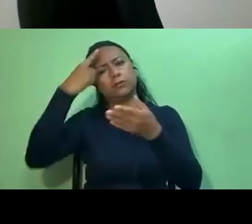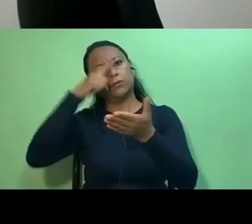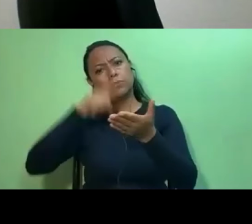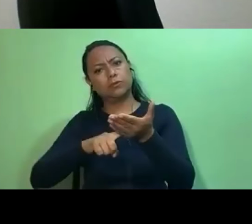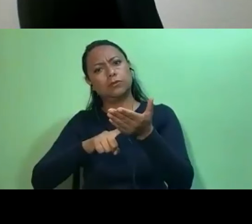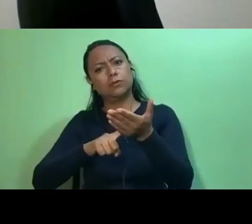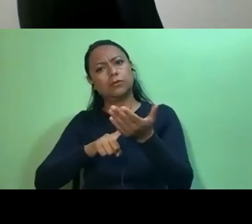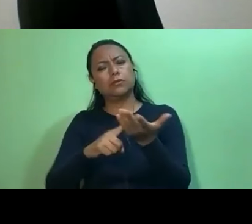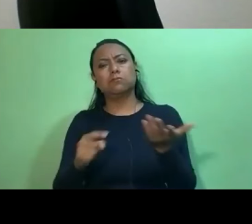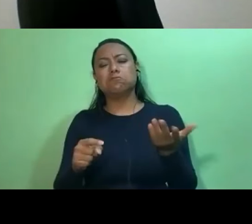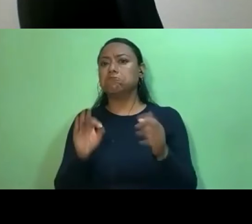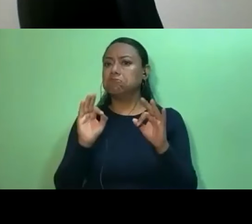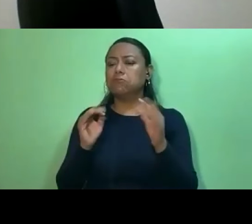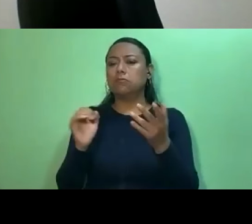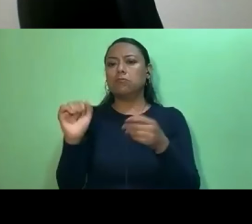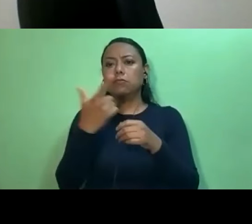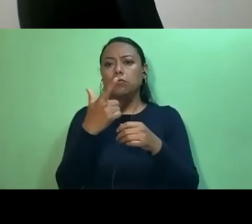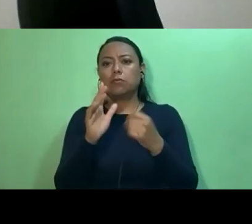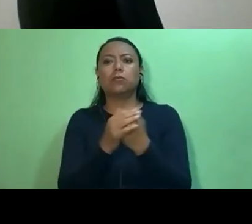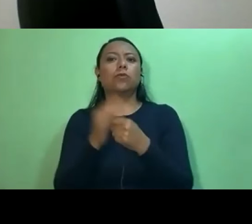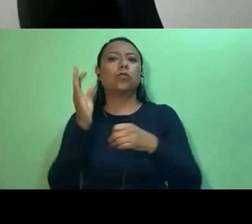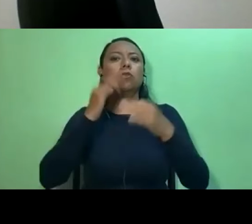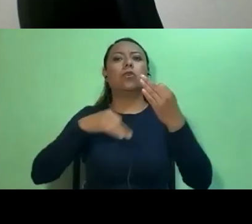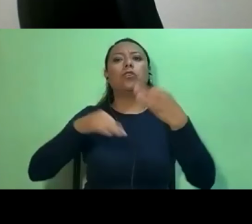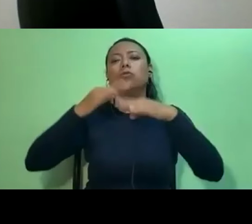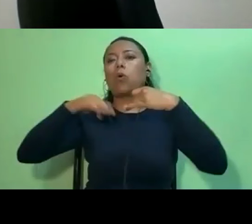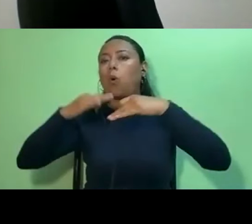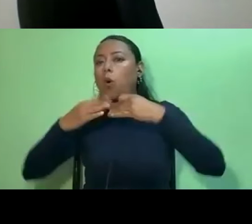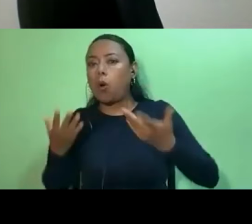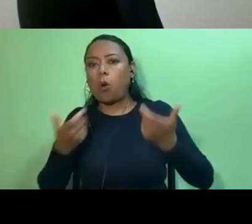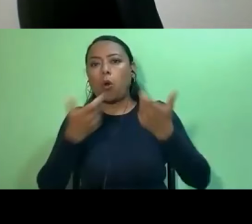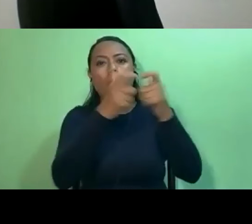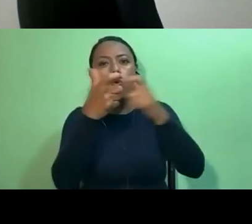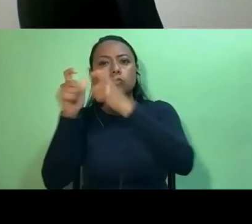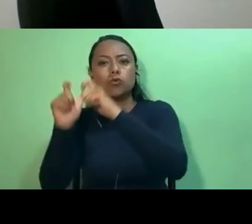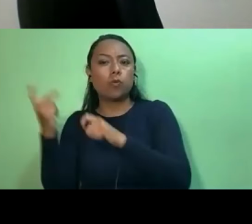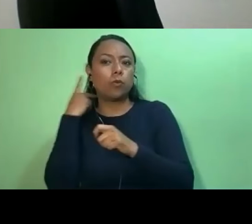grupos parlamentarios pudieron plantear de manera muy precisa